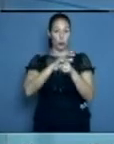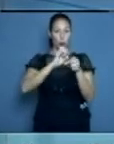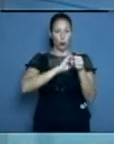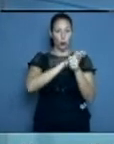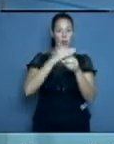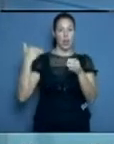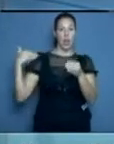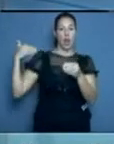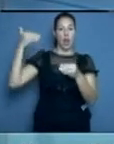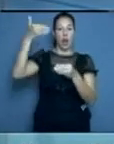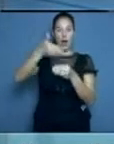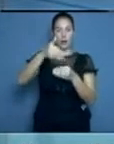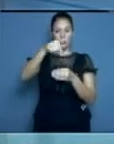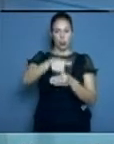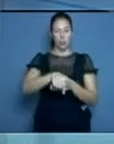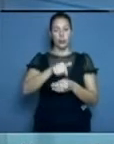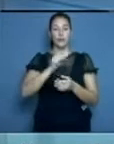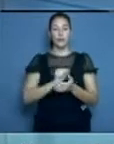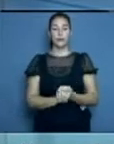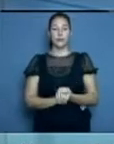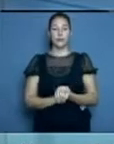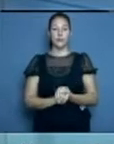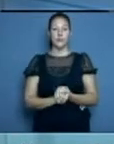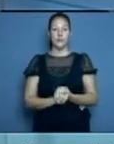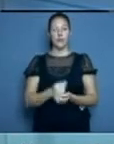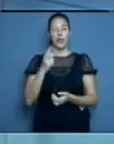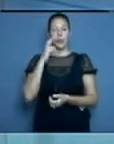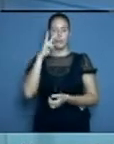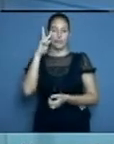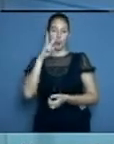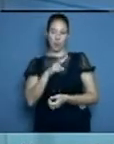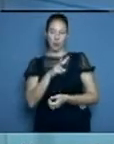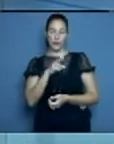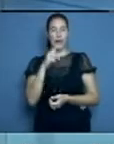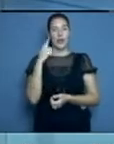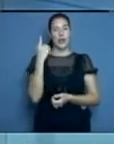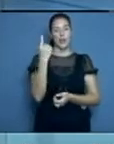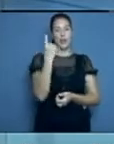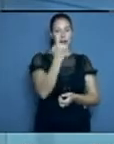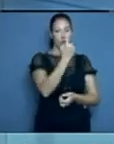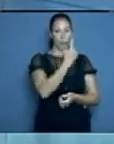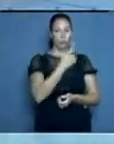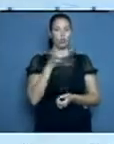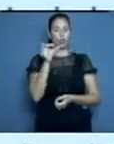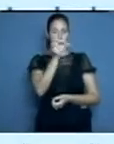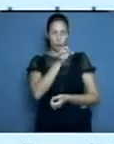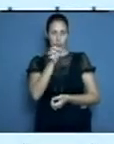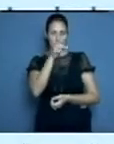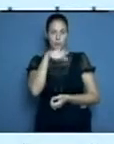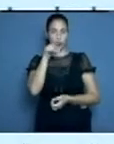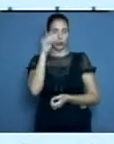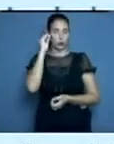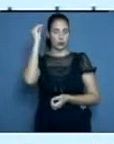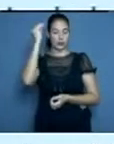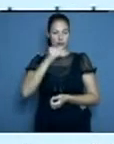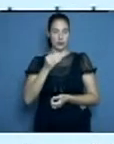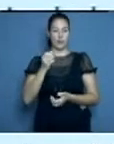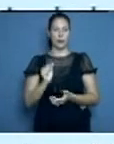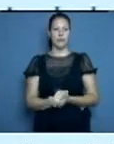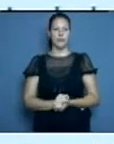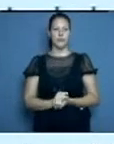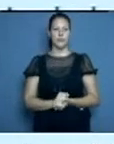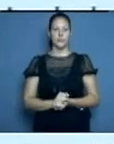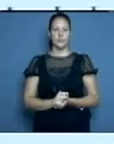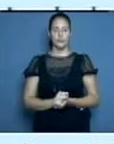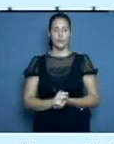primer caso en nuestra provincia de Holguín. Vamos a ver la distribución por cada uno de los municipios en la siguiente imagen, que vamos a mostrar a los amigos